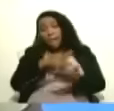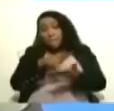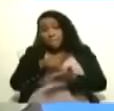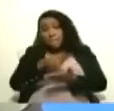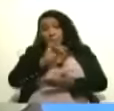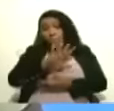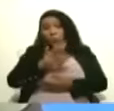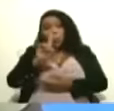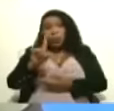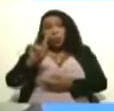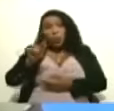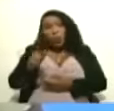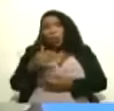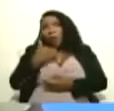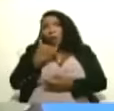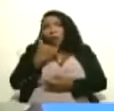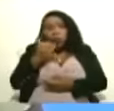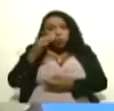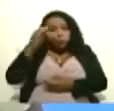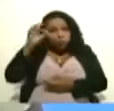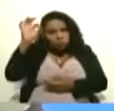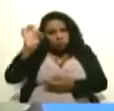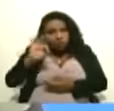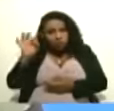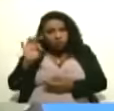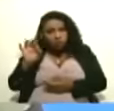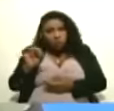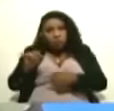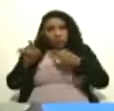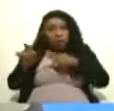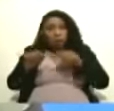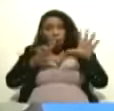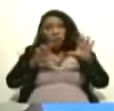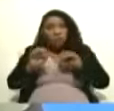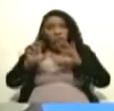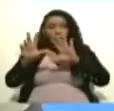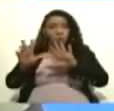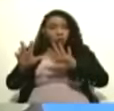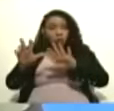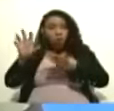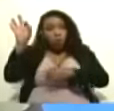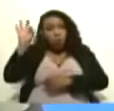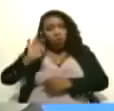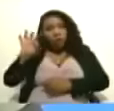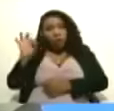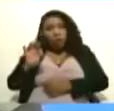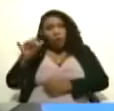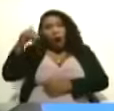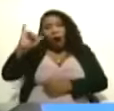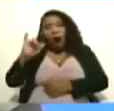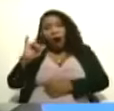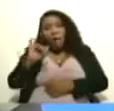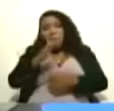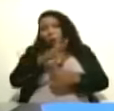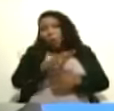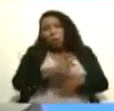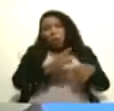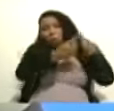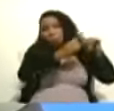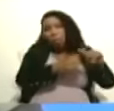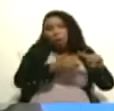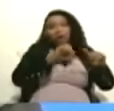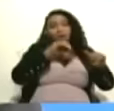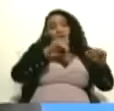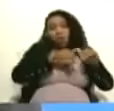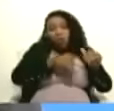51 algo por c y con el 88 hay tantos votos con el